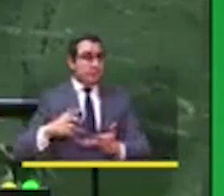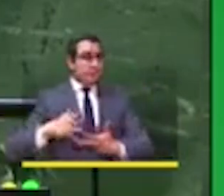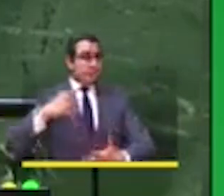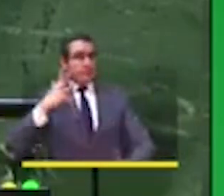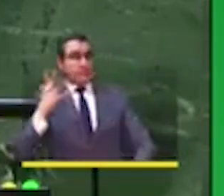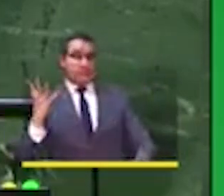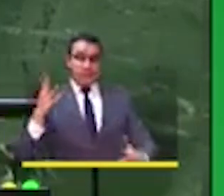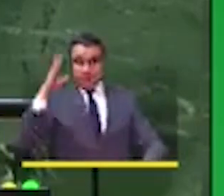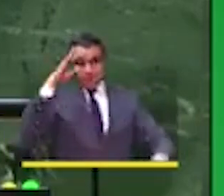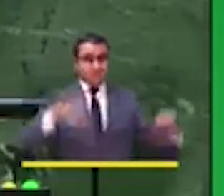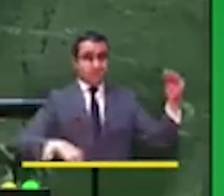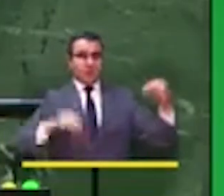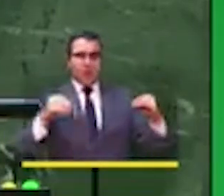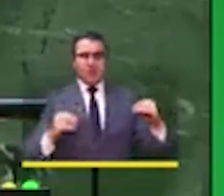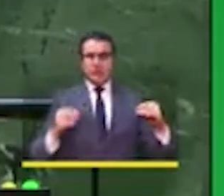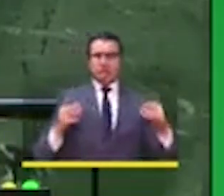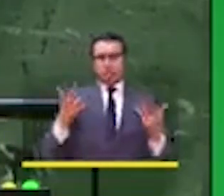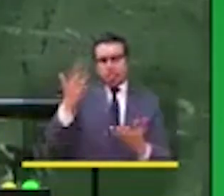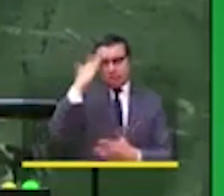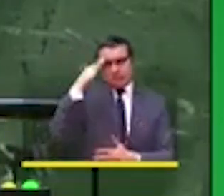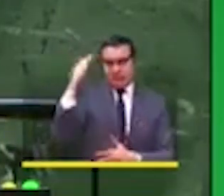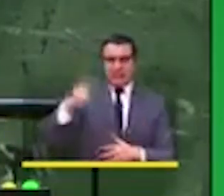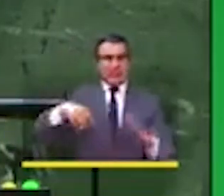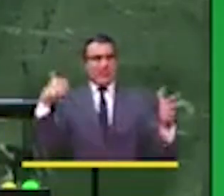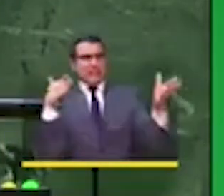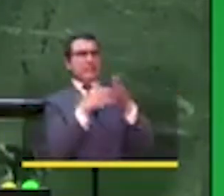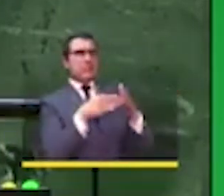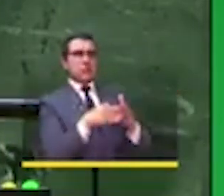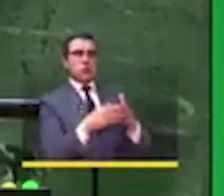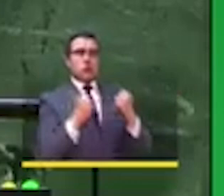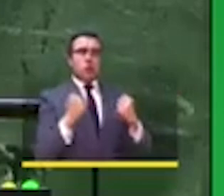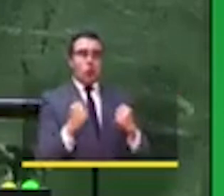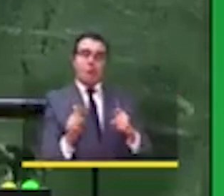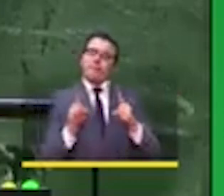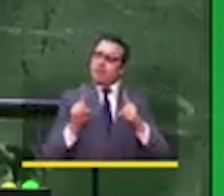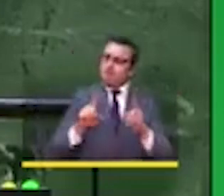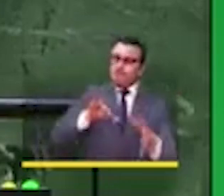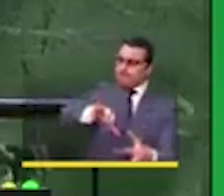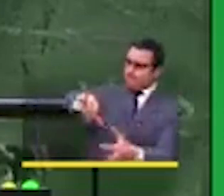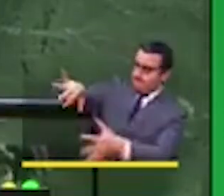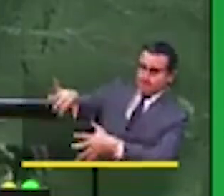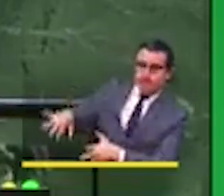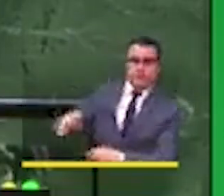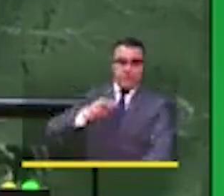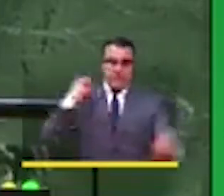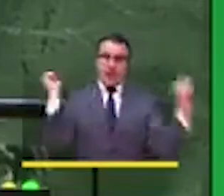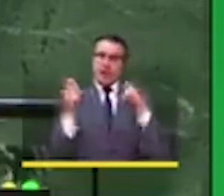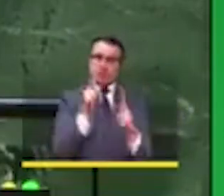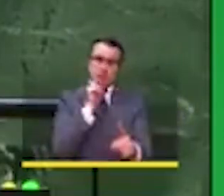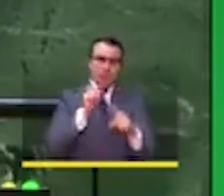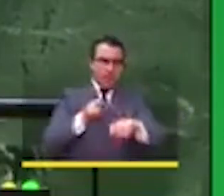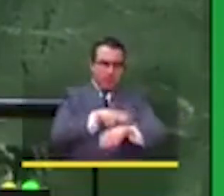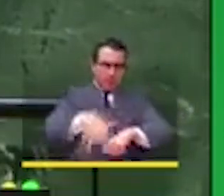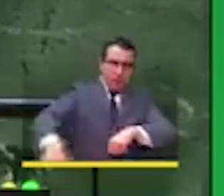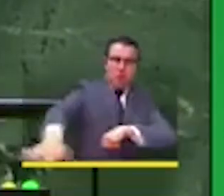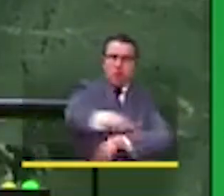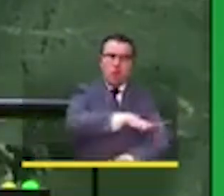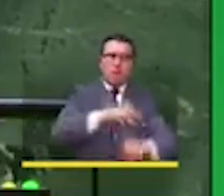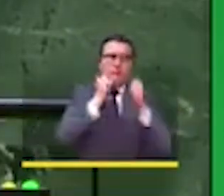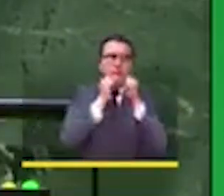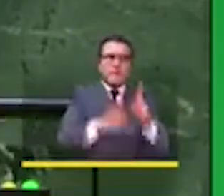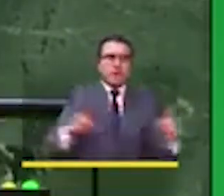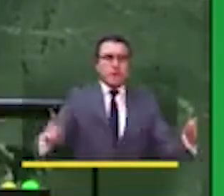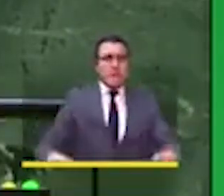necesario para que exista una humanidad y una naturaleza y una vida. Habrá que financiar